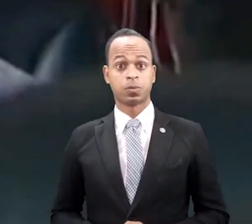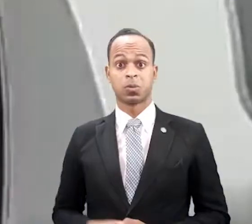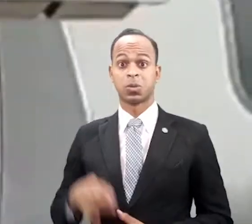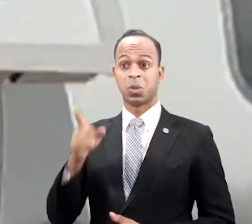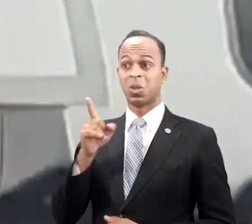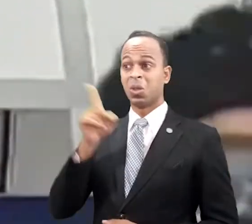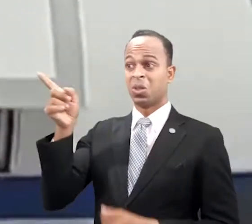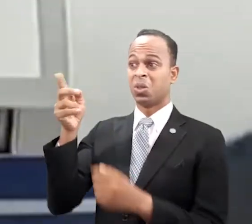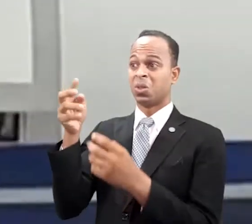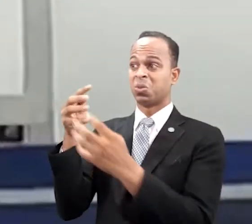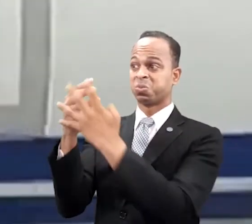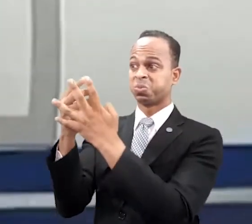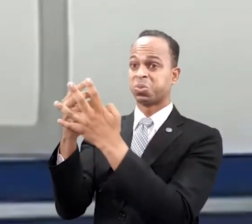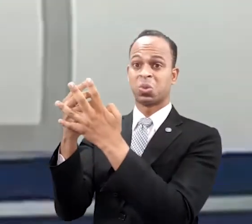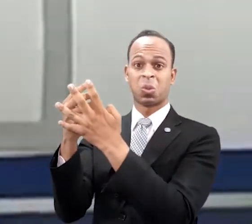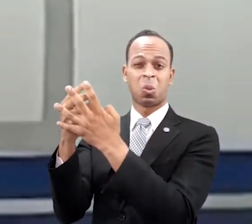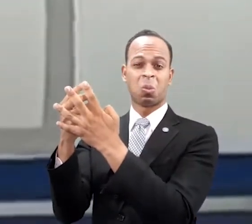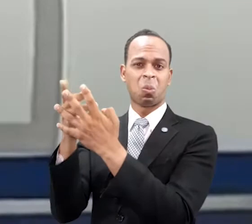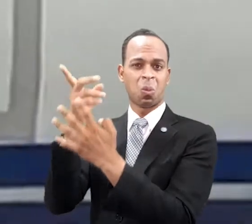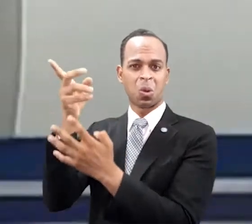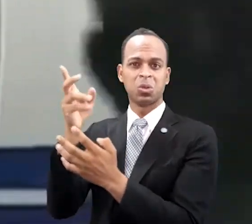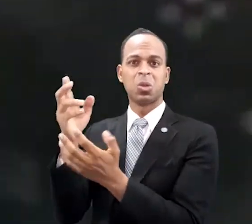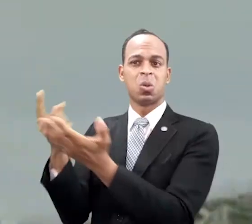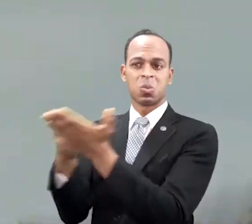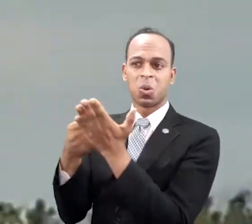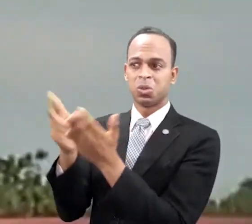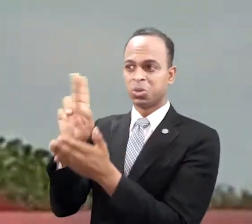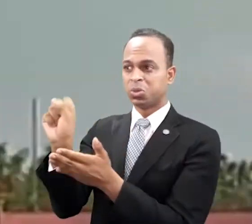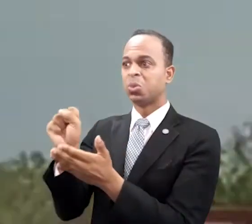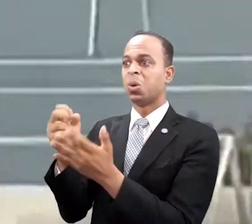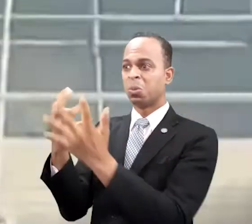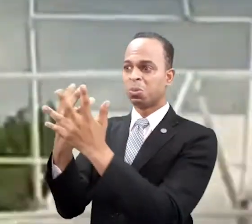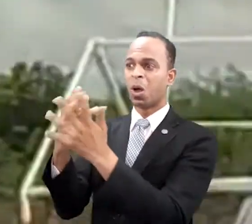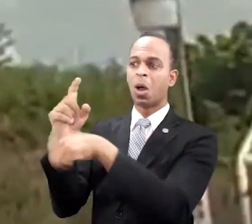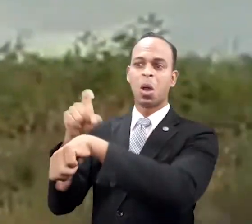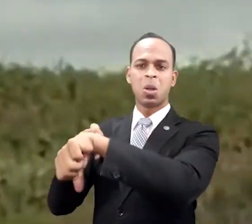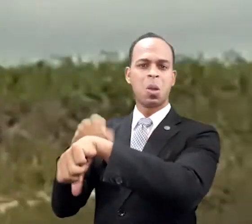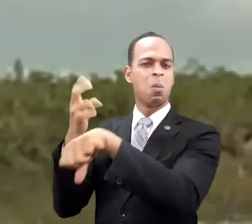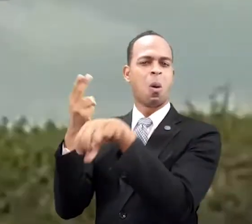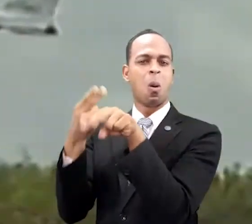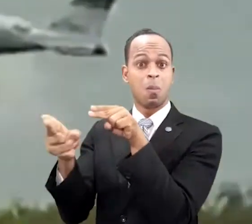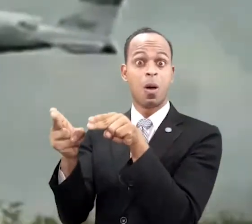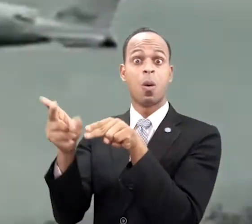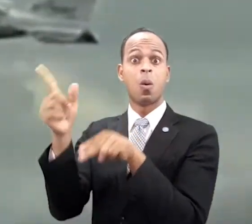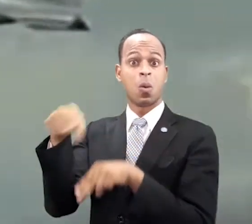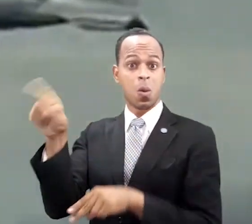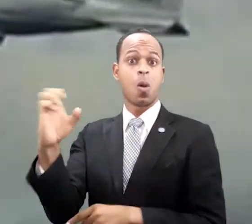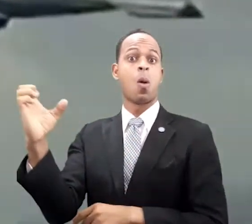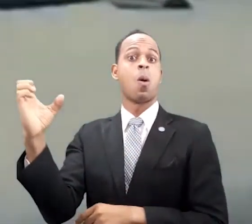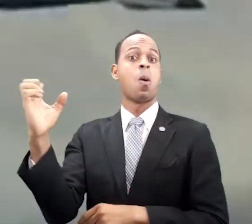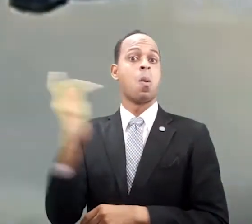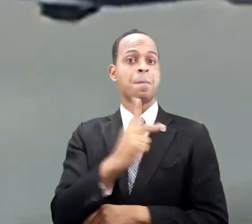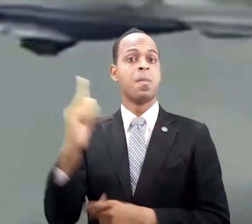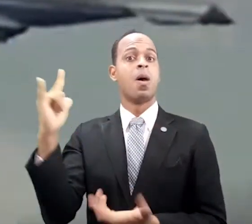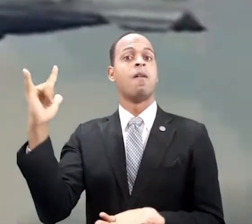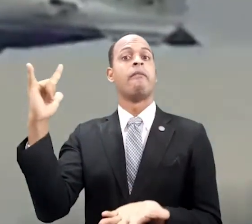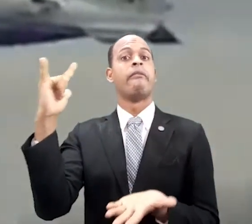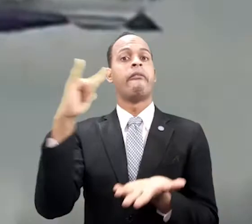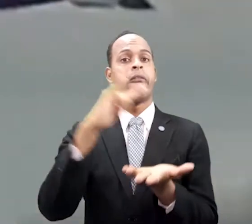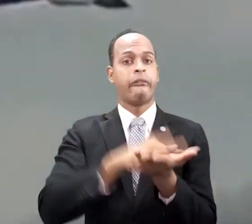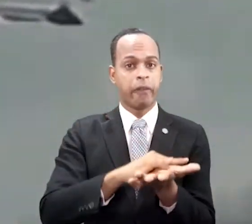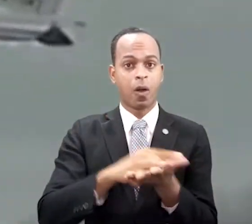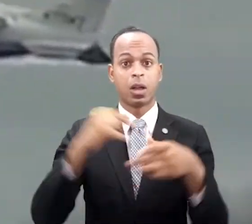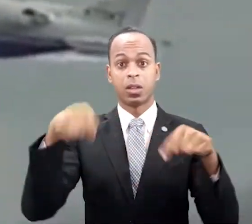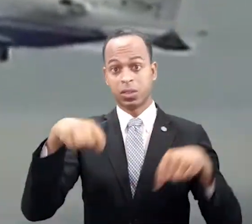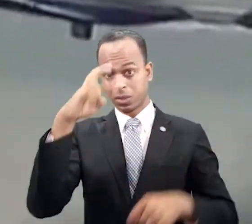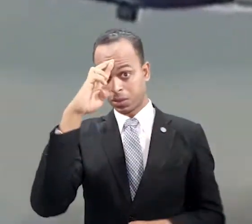Luego de cumplir una condena mínima a raíz de las negociaciones con las autoridades norteamericanas, los infractores son